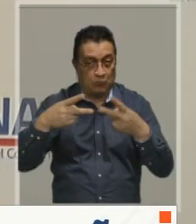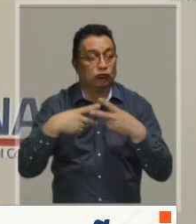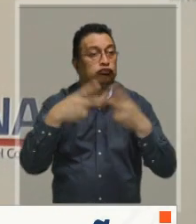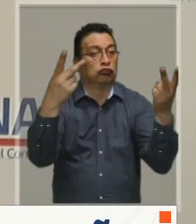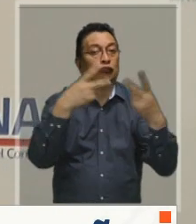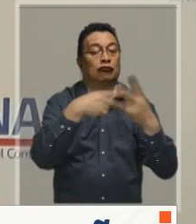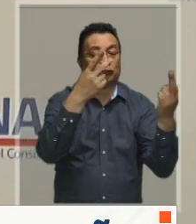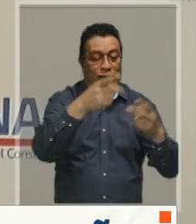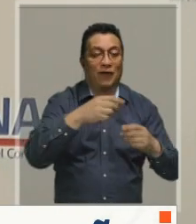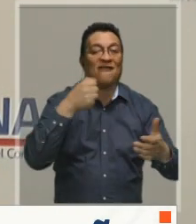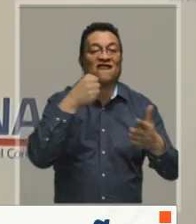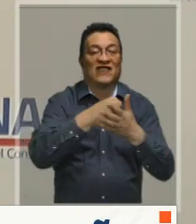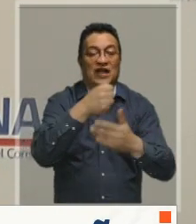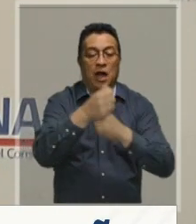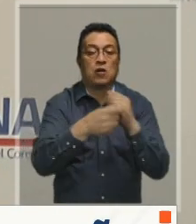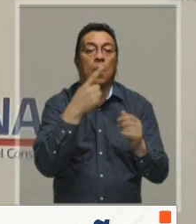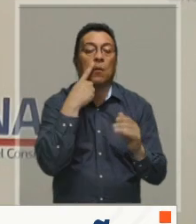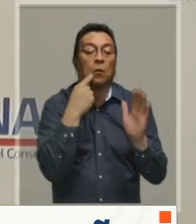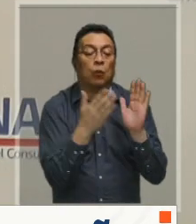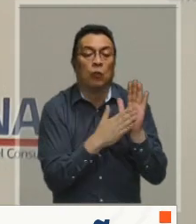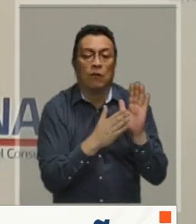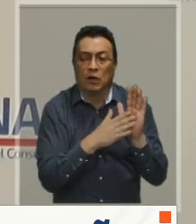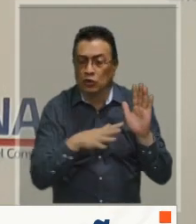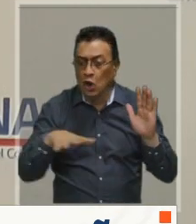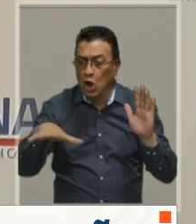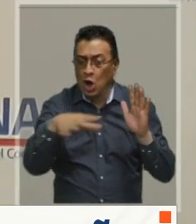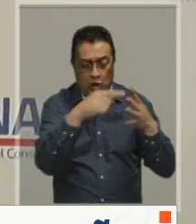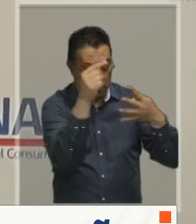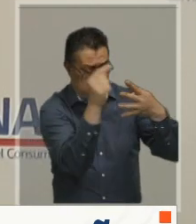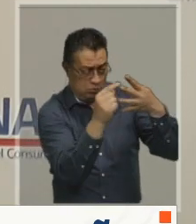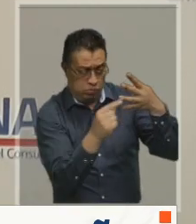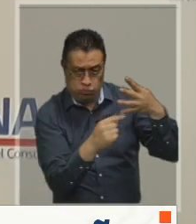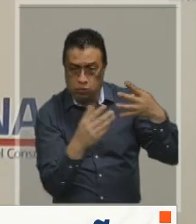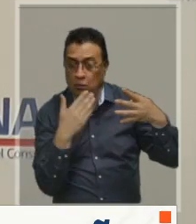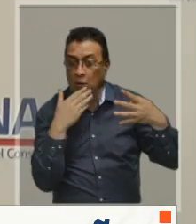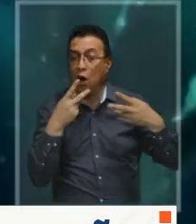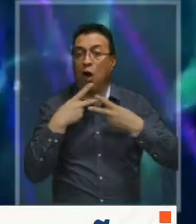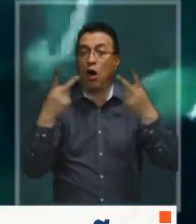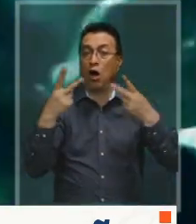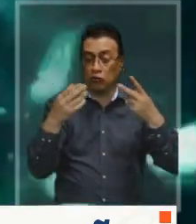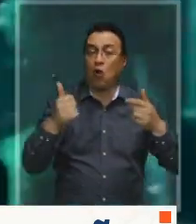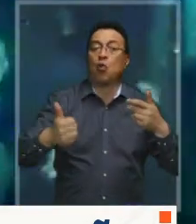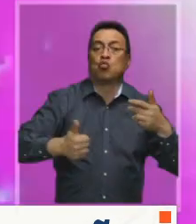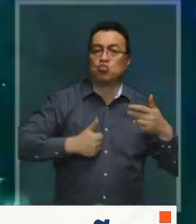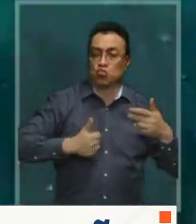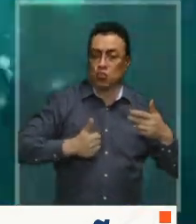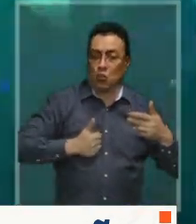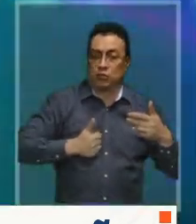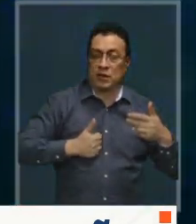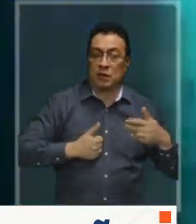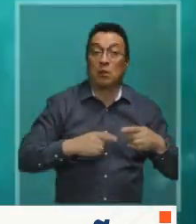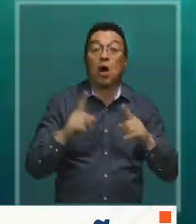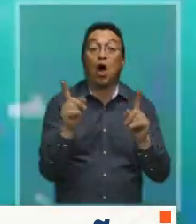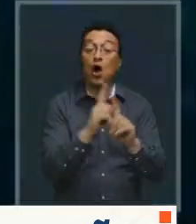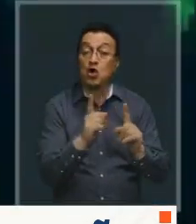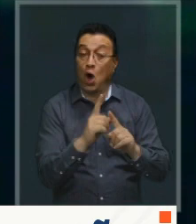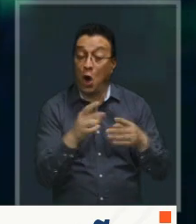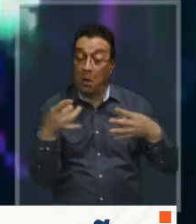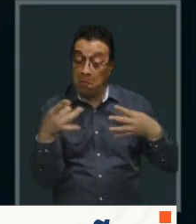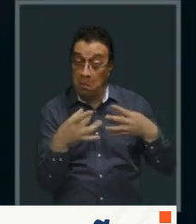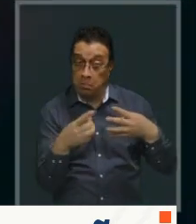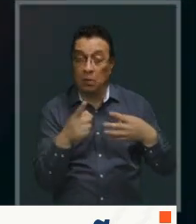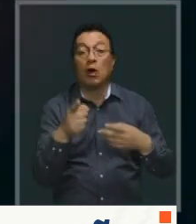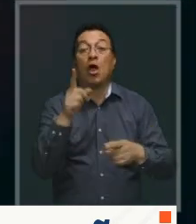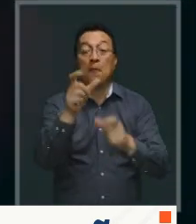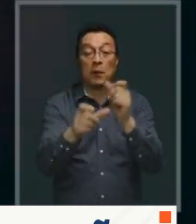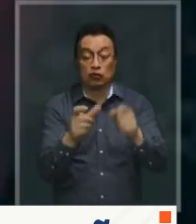año para corroborar que todas las condiciones ofrecidas a los asistentes se cumplan. En caso de que no sea así, los consumidores tienen el